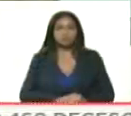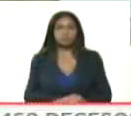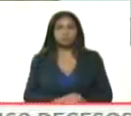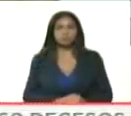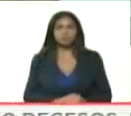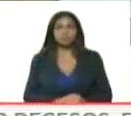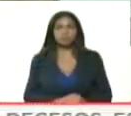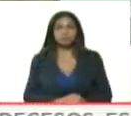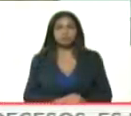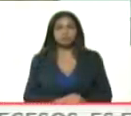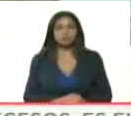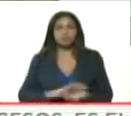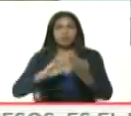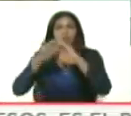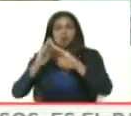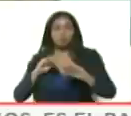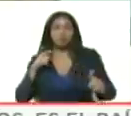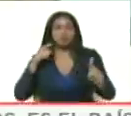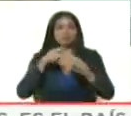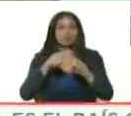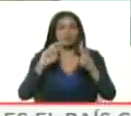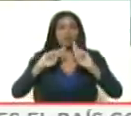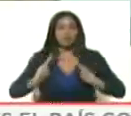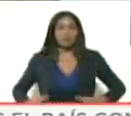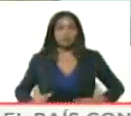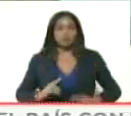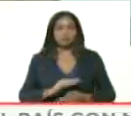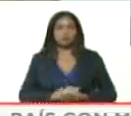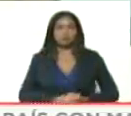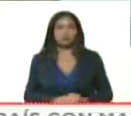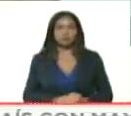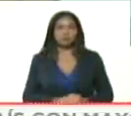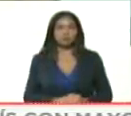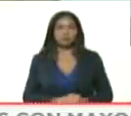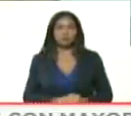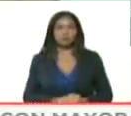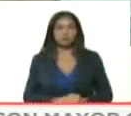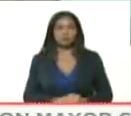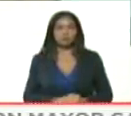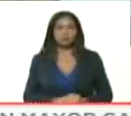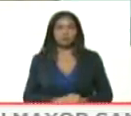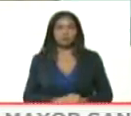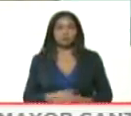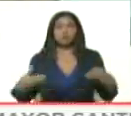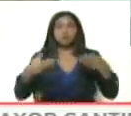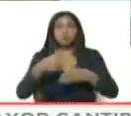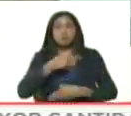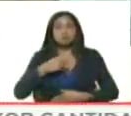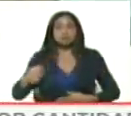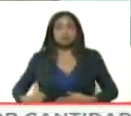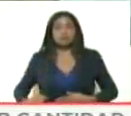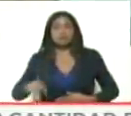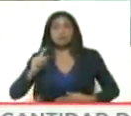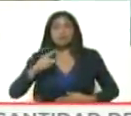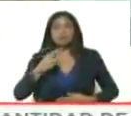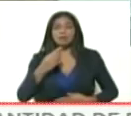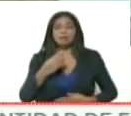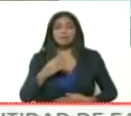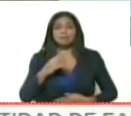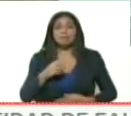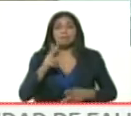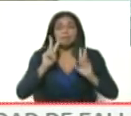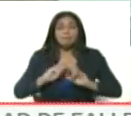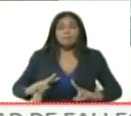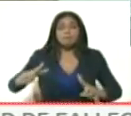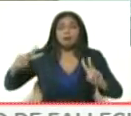la comunidad de destino de la humanidad. La parte china aprecia y valora